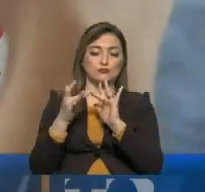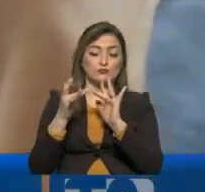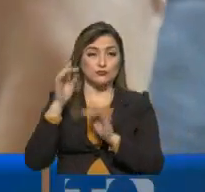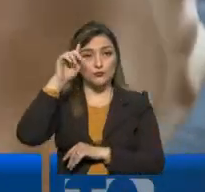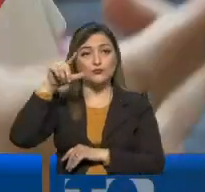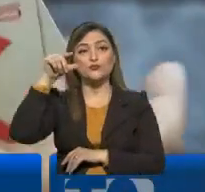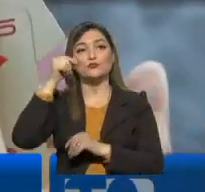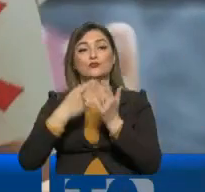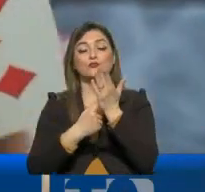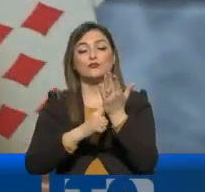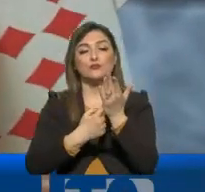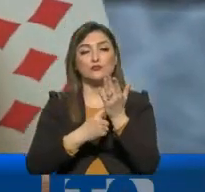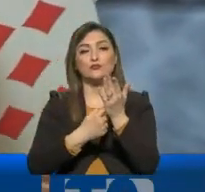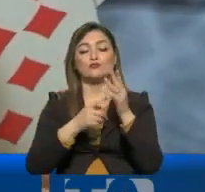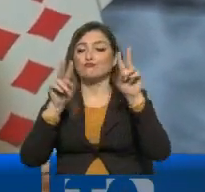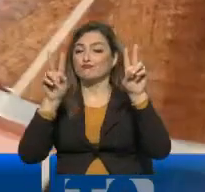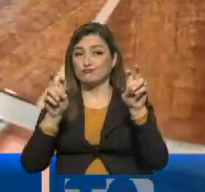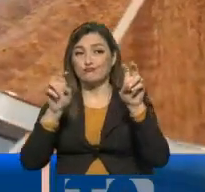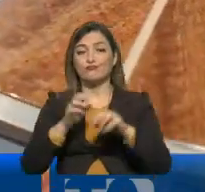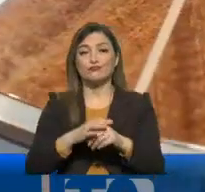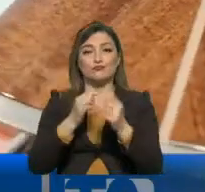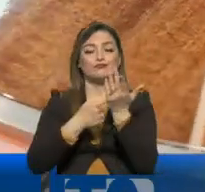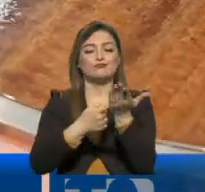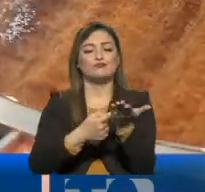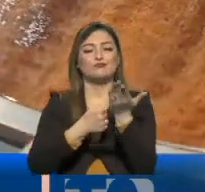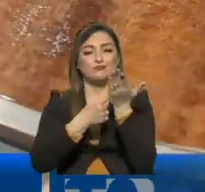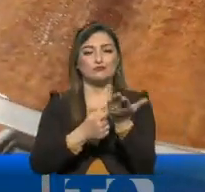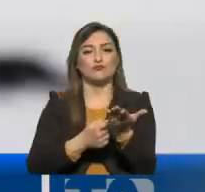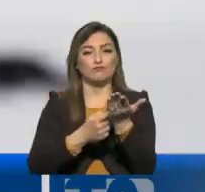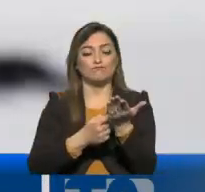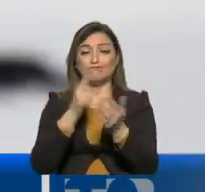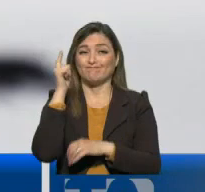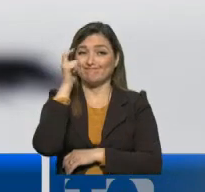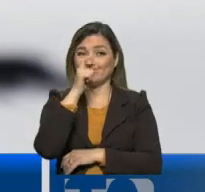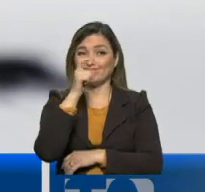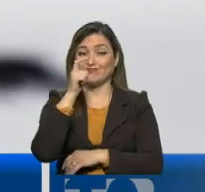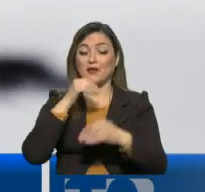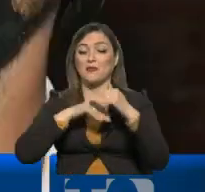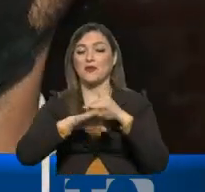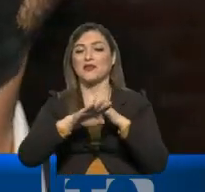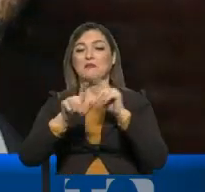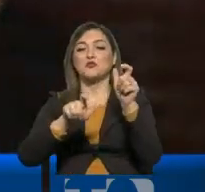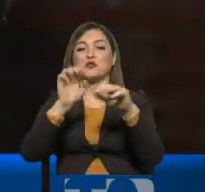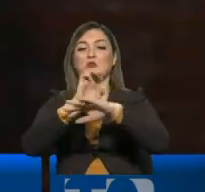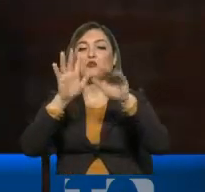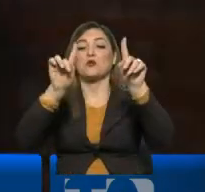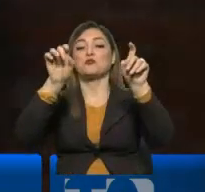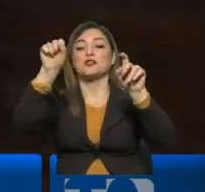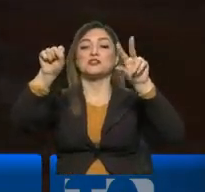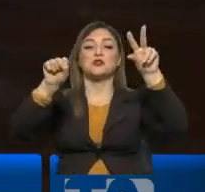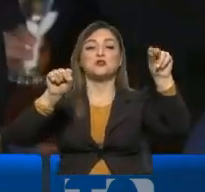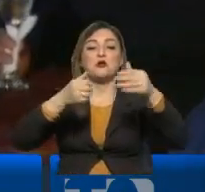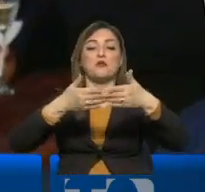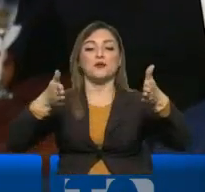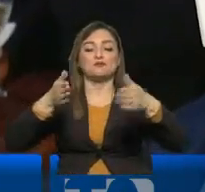gobierno para tratar este tema, tema que debe ser analizado por la complejidad de enviar a consulta popular y que el ministro de